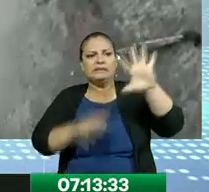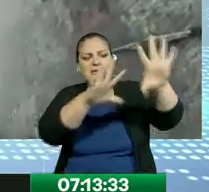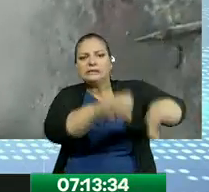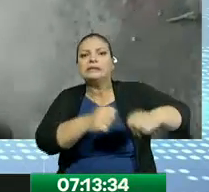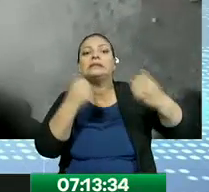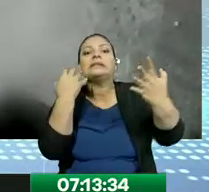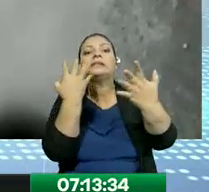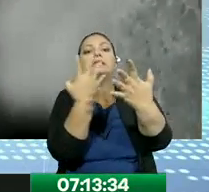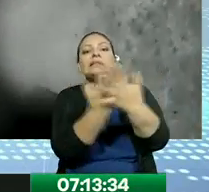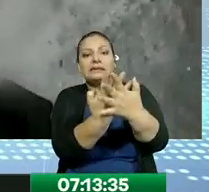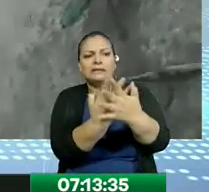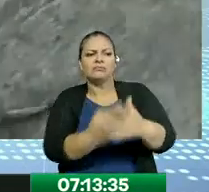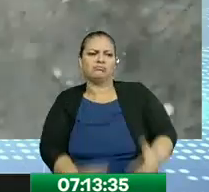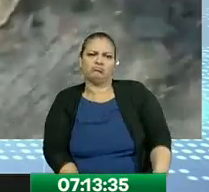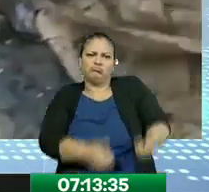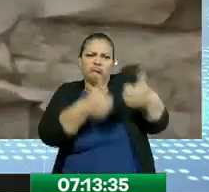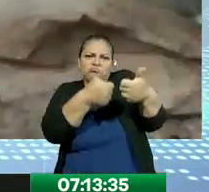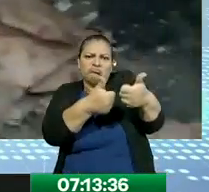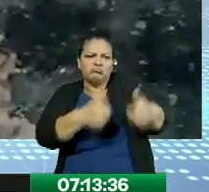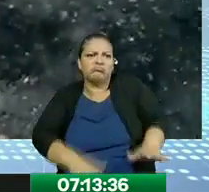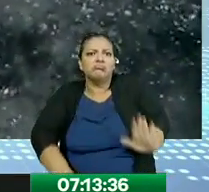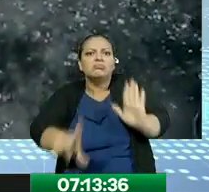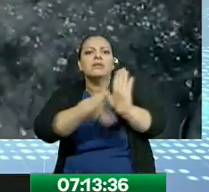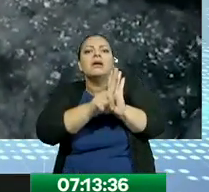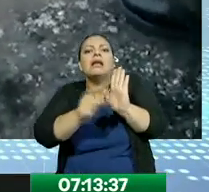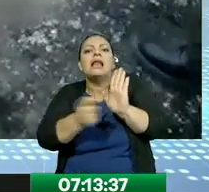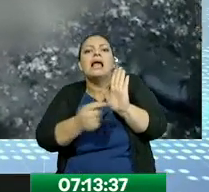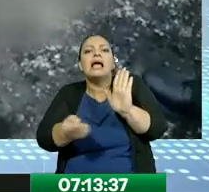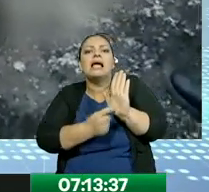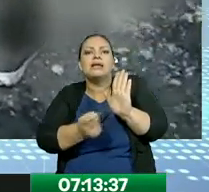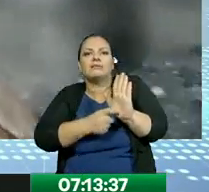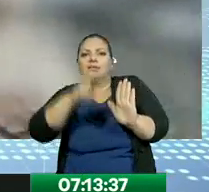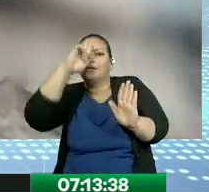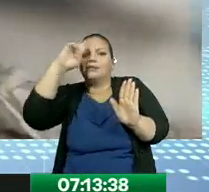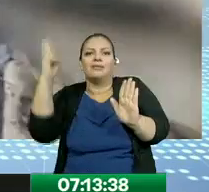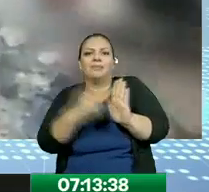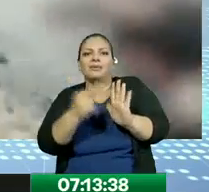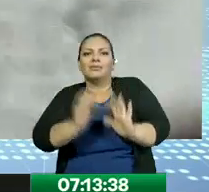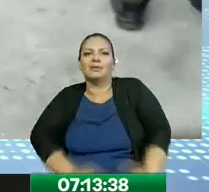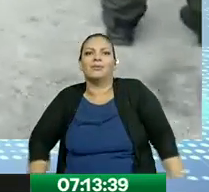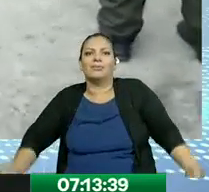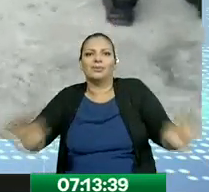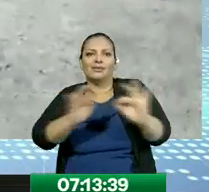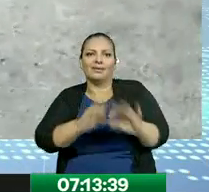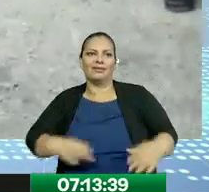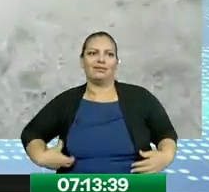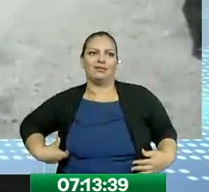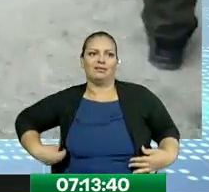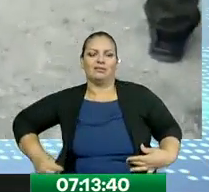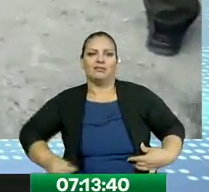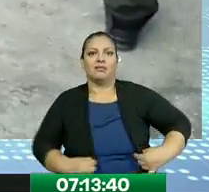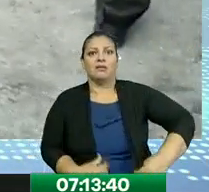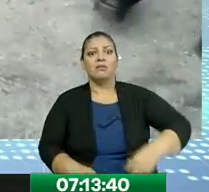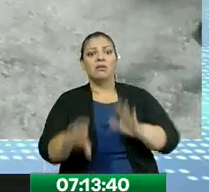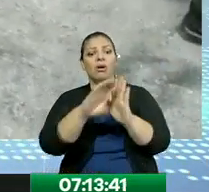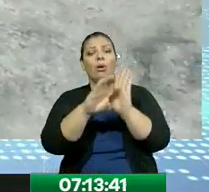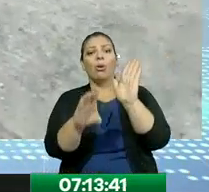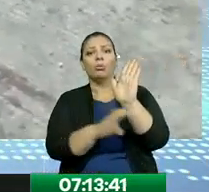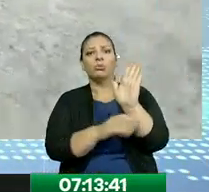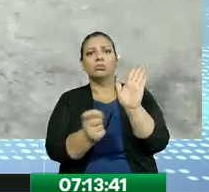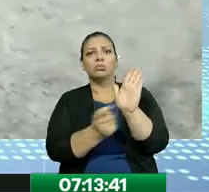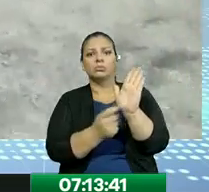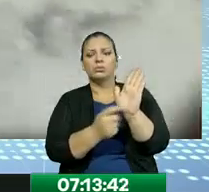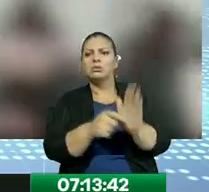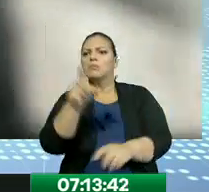en contra de toda norma, de todo principio. De todo principio que garantice incluso la Constitución, el respeto